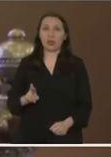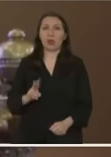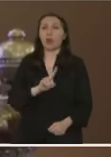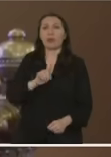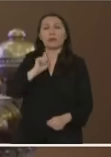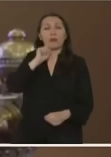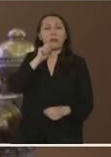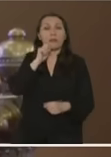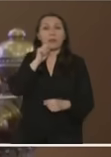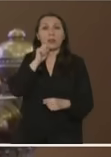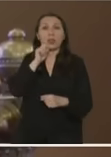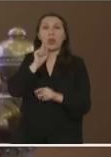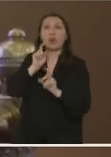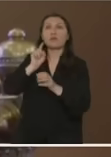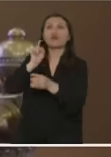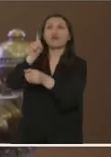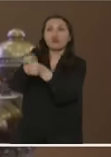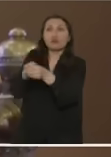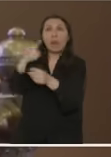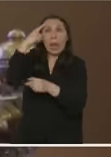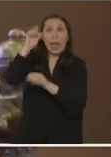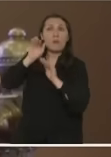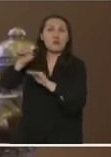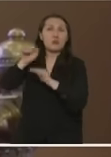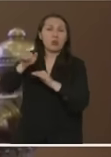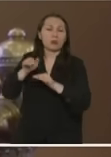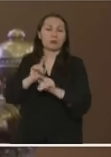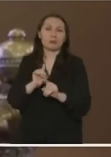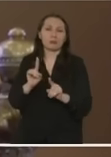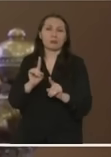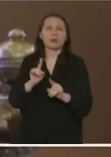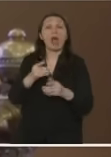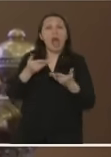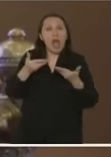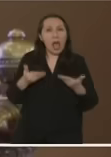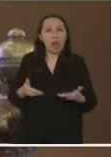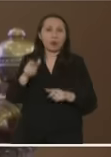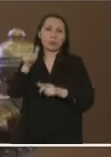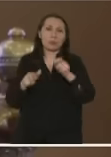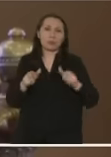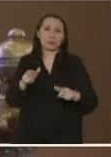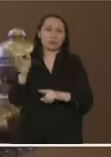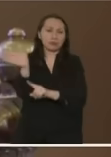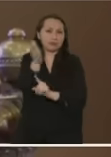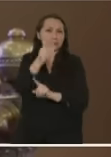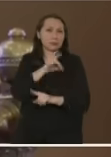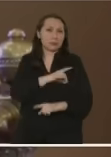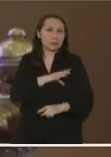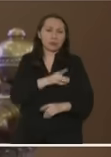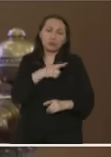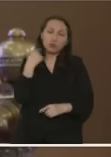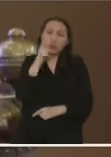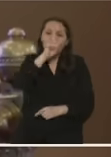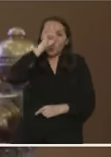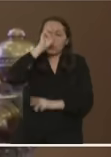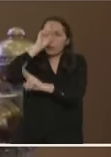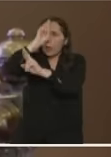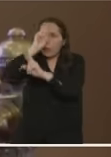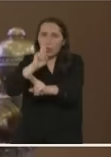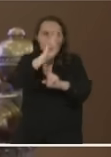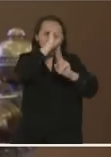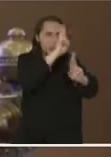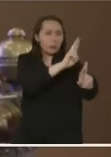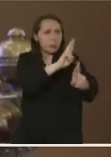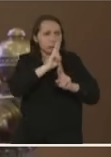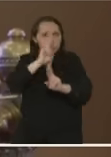no implica adherir a sus ideas. Y es que ya es hora, compatriotas, que nos acostumbremos a respetarnos